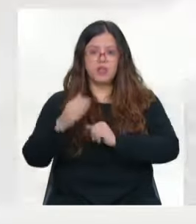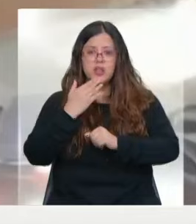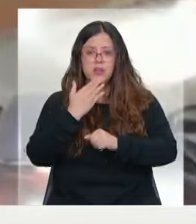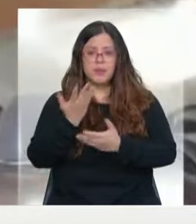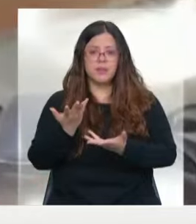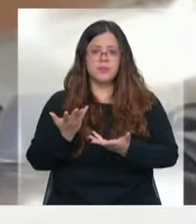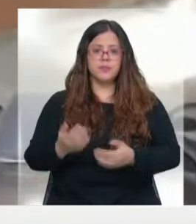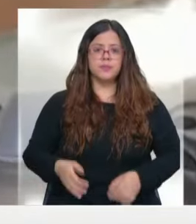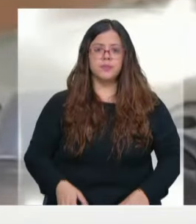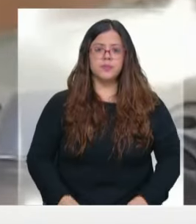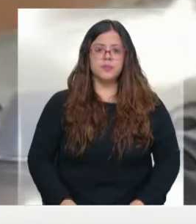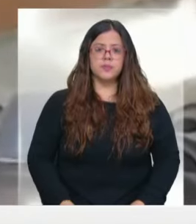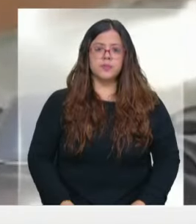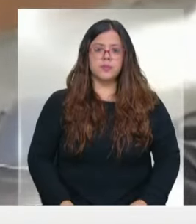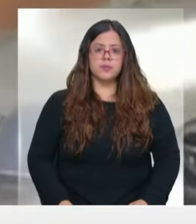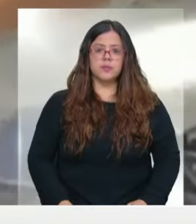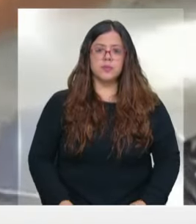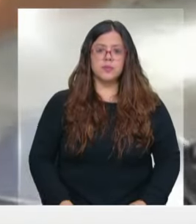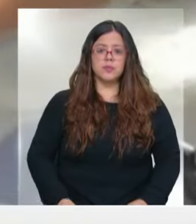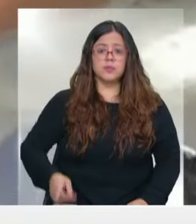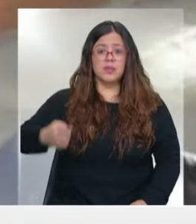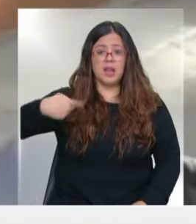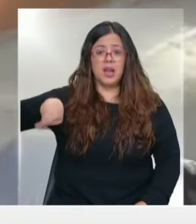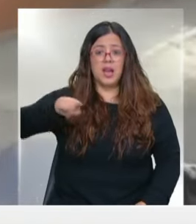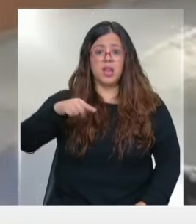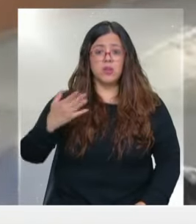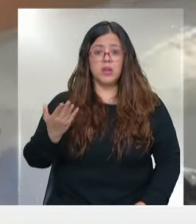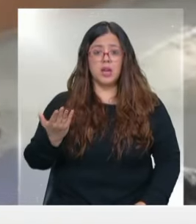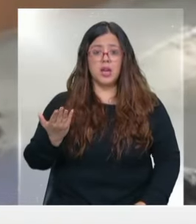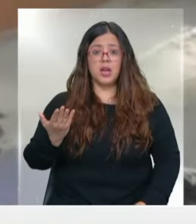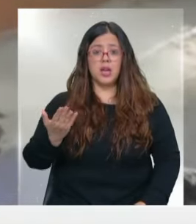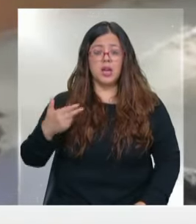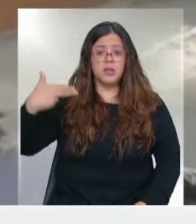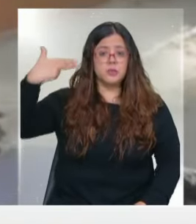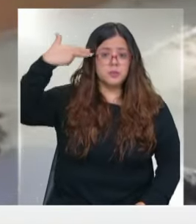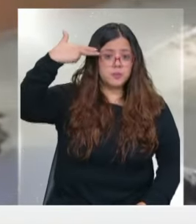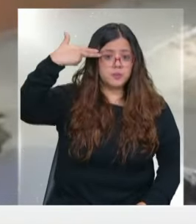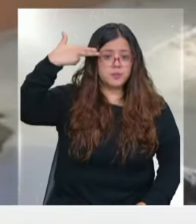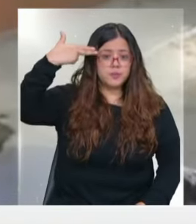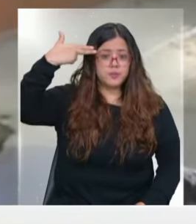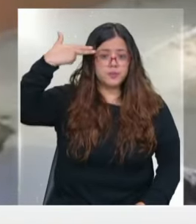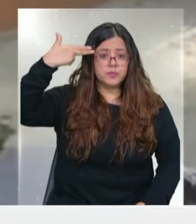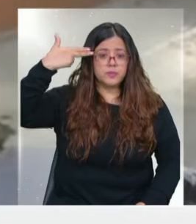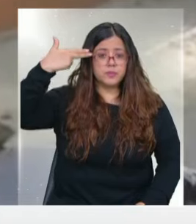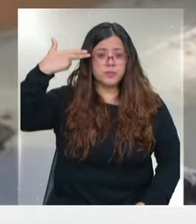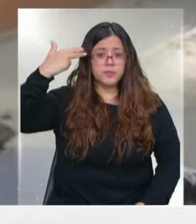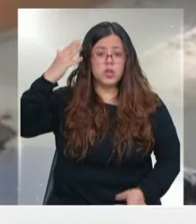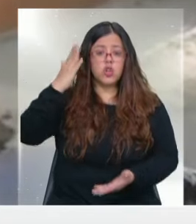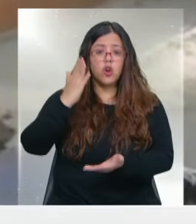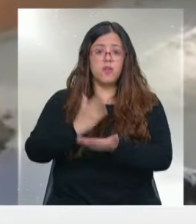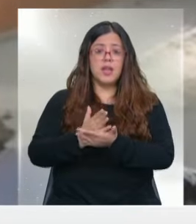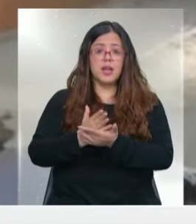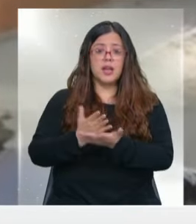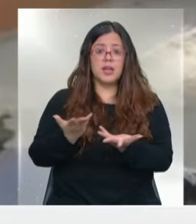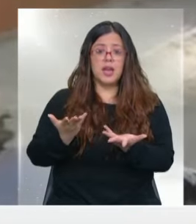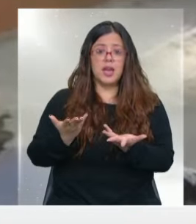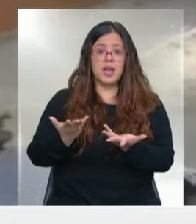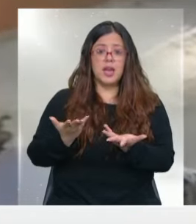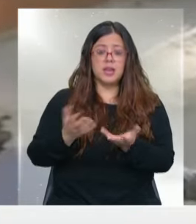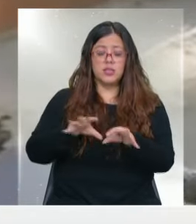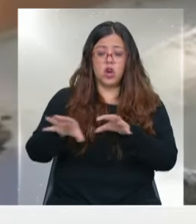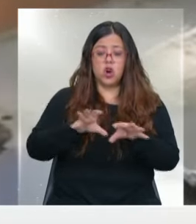transportaba. Pero no conformes con ello, además lo encañonaron con armas de fuego, obligándolo a entregar el resto de